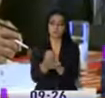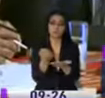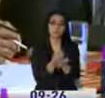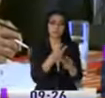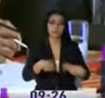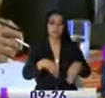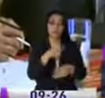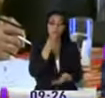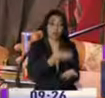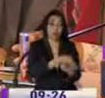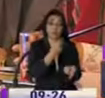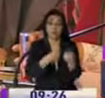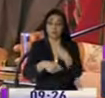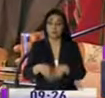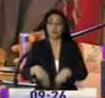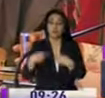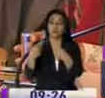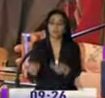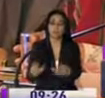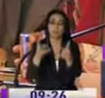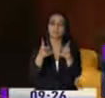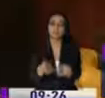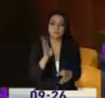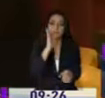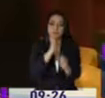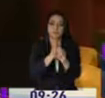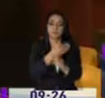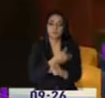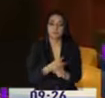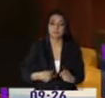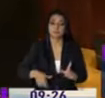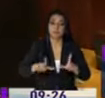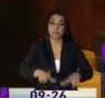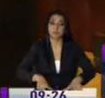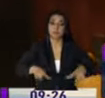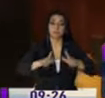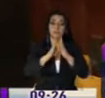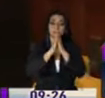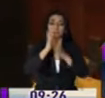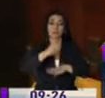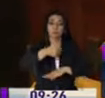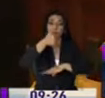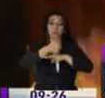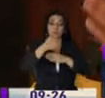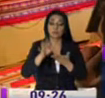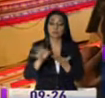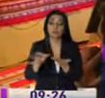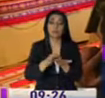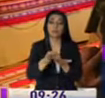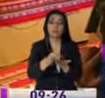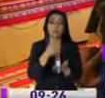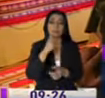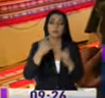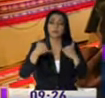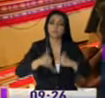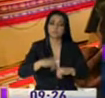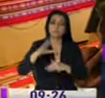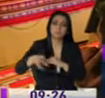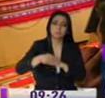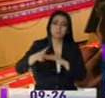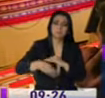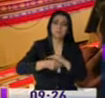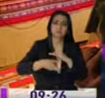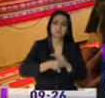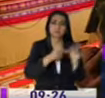para entregarlos posteriormente con el mismo fin. El presidente Moreno hizo un llamado a las autoridades cantonales para continuar sumándose